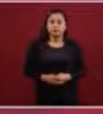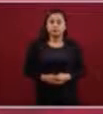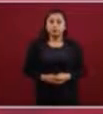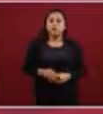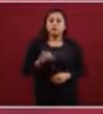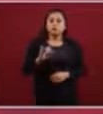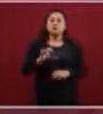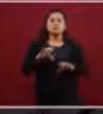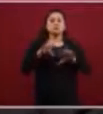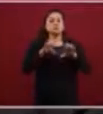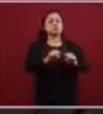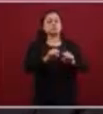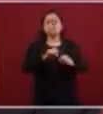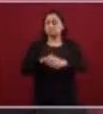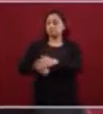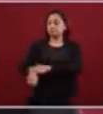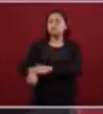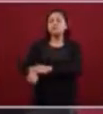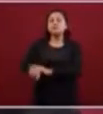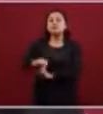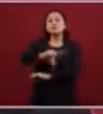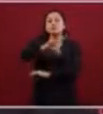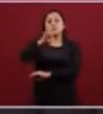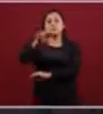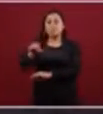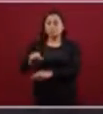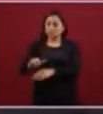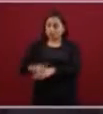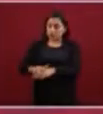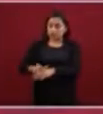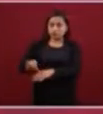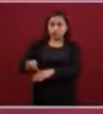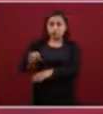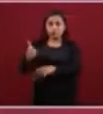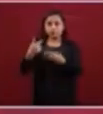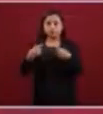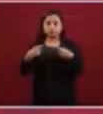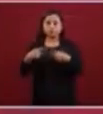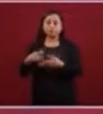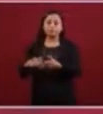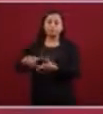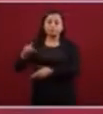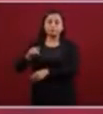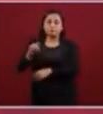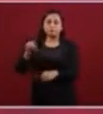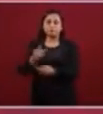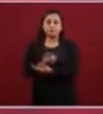liberó a la mayoría de los detenidos.